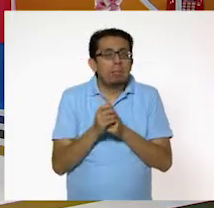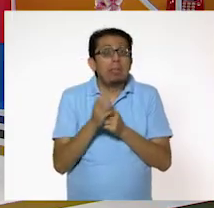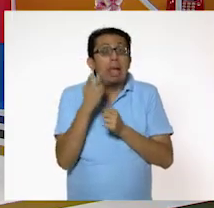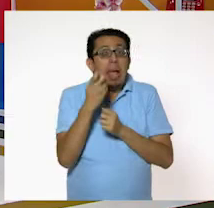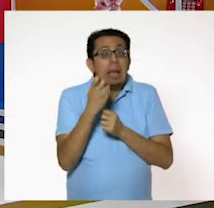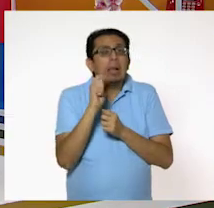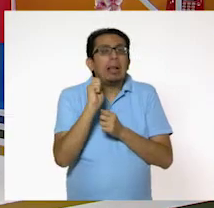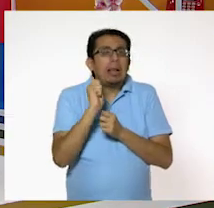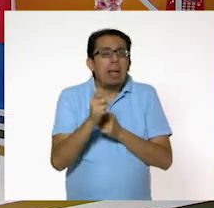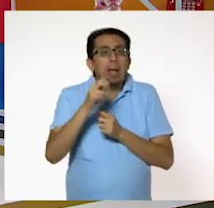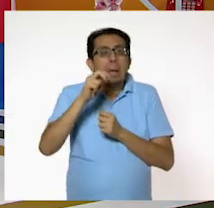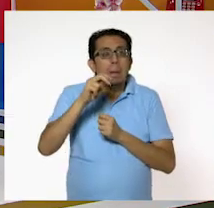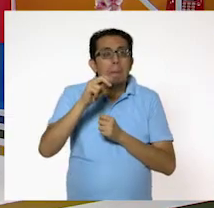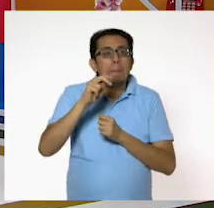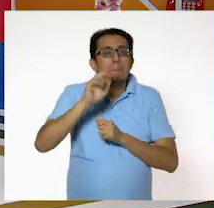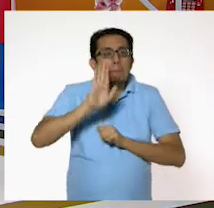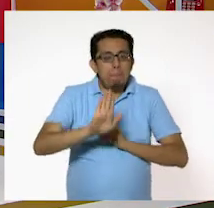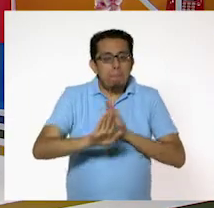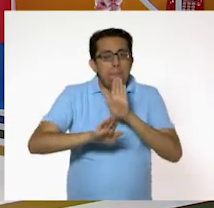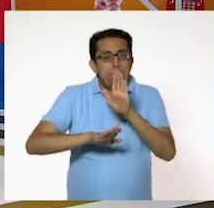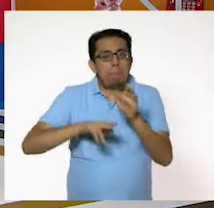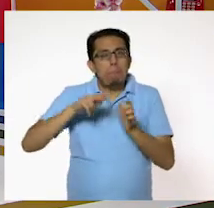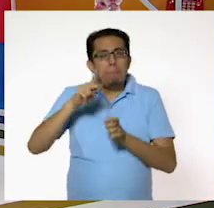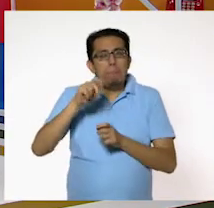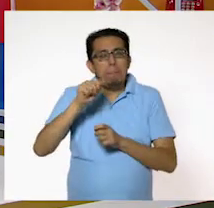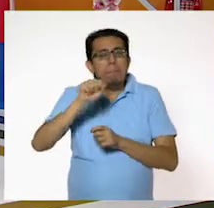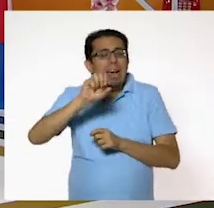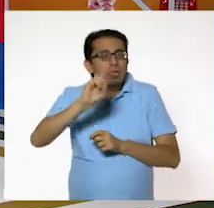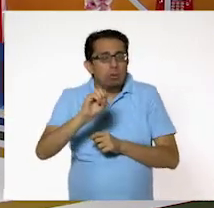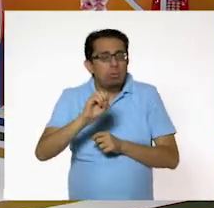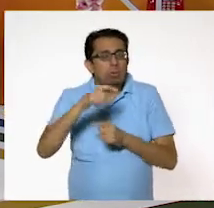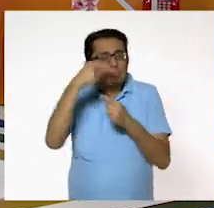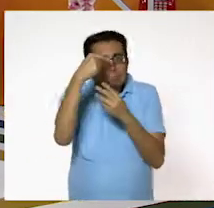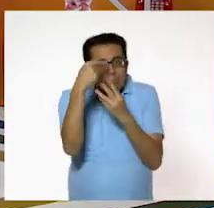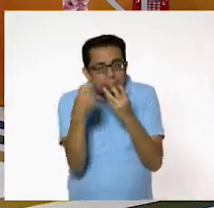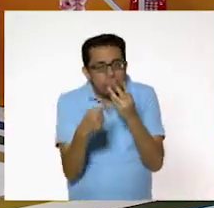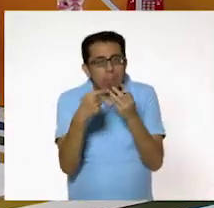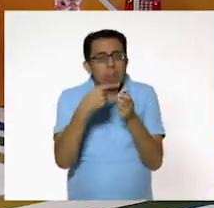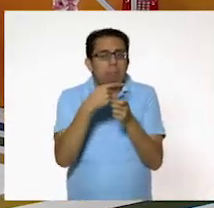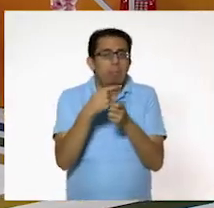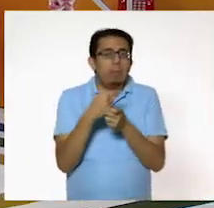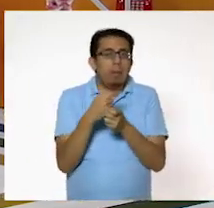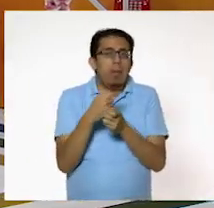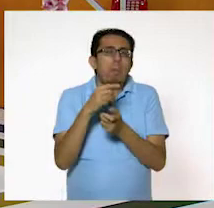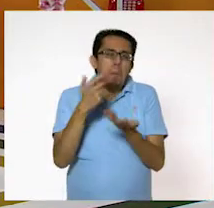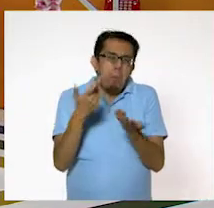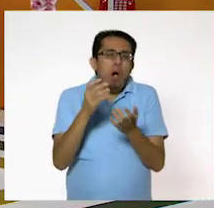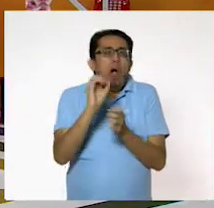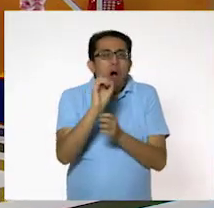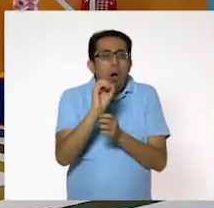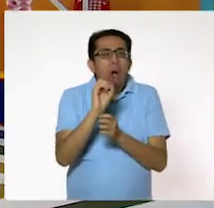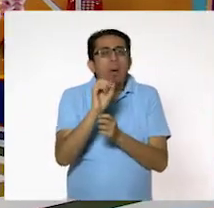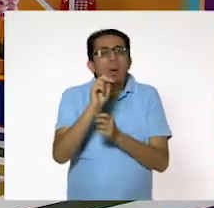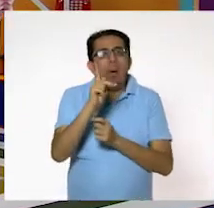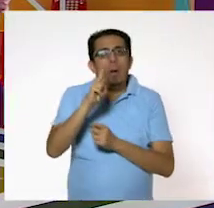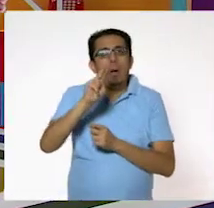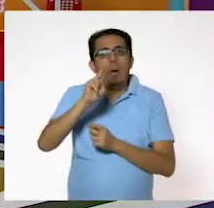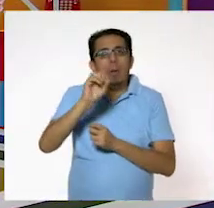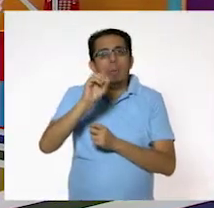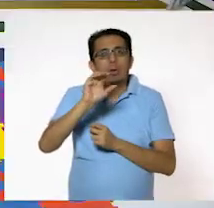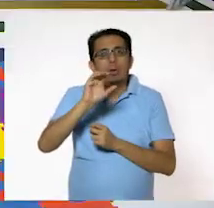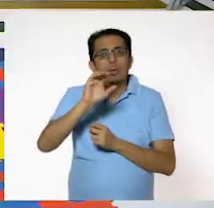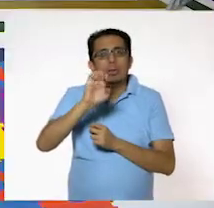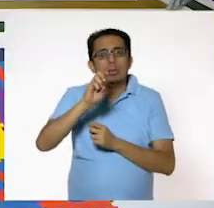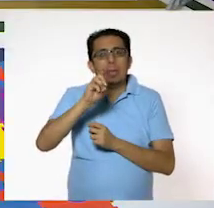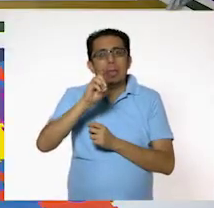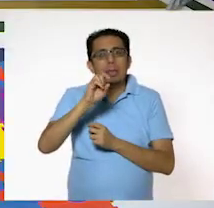pasos. Ah, ¿no? Perfecto. Los pasos a seguir. Pero está bien dicho, lo dijiste perfecto. Procedimiento. Muy bien. ¿De acuerdo? Entonces lo vamos a poner de este